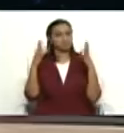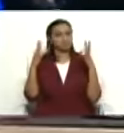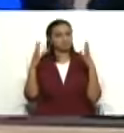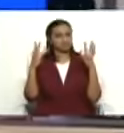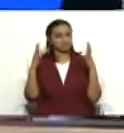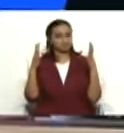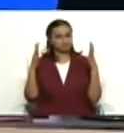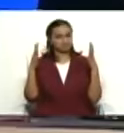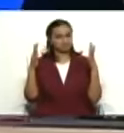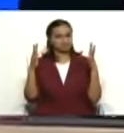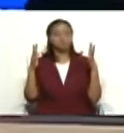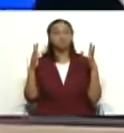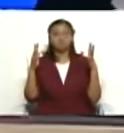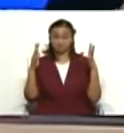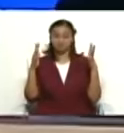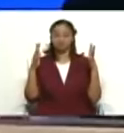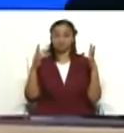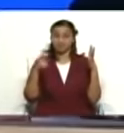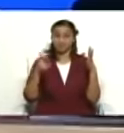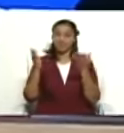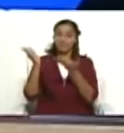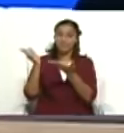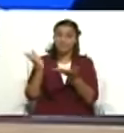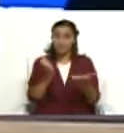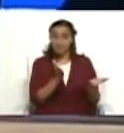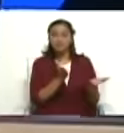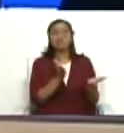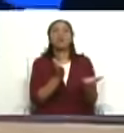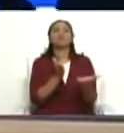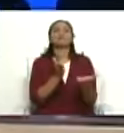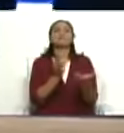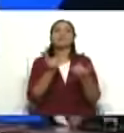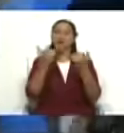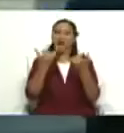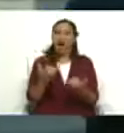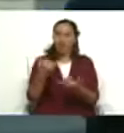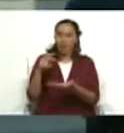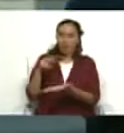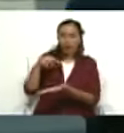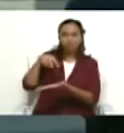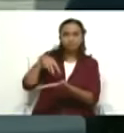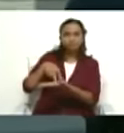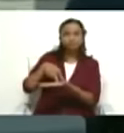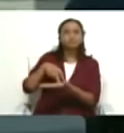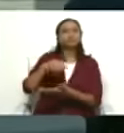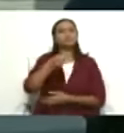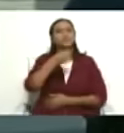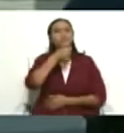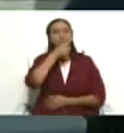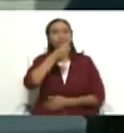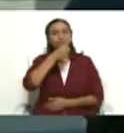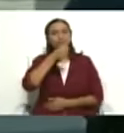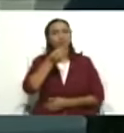Luis Amoroso, precisamente dando la bienvenida palabras del ciudadano a la diputado Junta Jorge Directiva Reyes Gómez, de la Presidente Asamblea, Nacional.